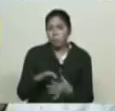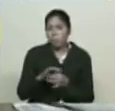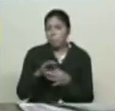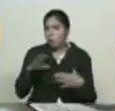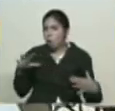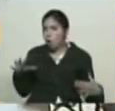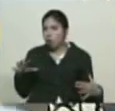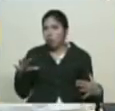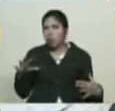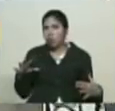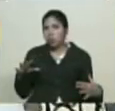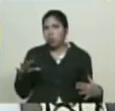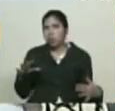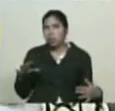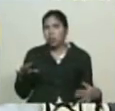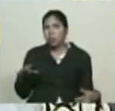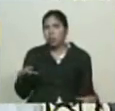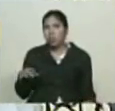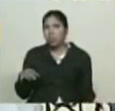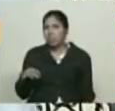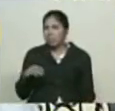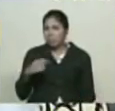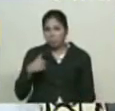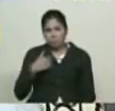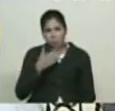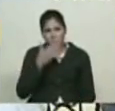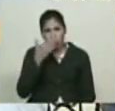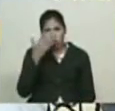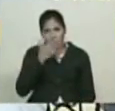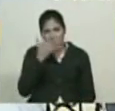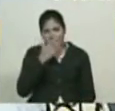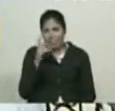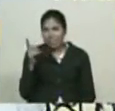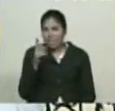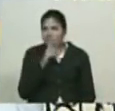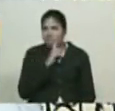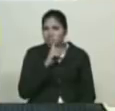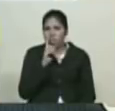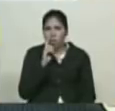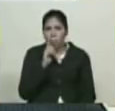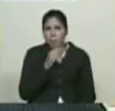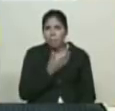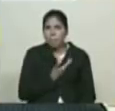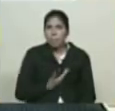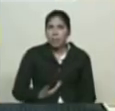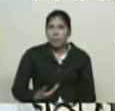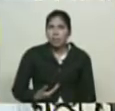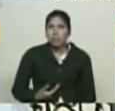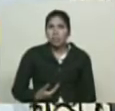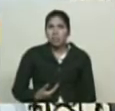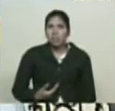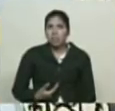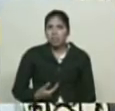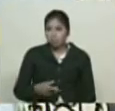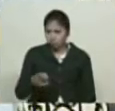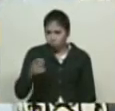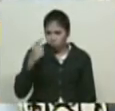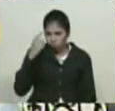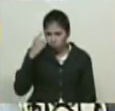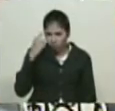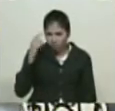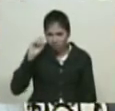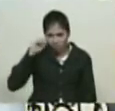del país, que no me acuerdo el nombre del presidente de la Asamblea Nacional. ¿Tú te sabes el nombre del presidente de la Asamblea Nacional? ¿Tú te sabes el nombre del presidente de la Asamblea